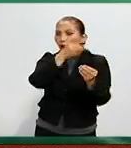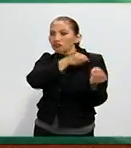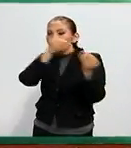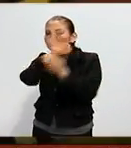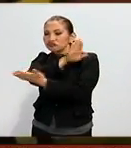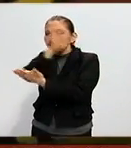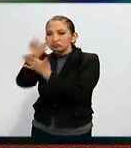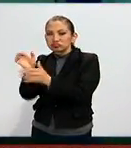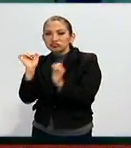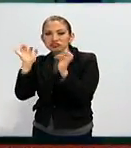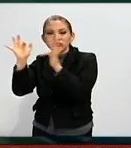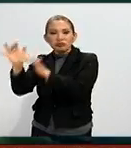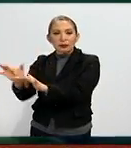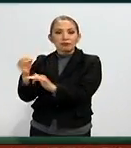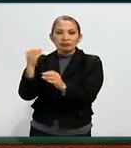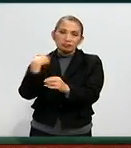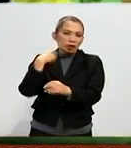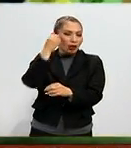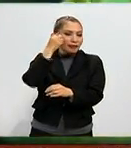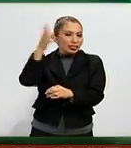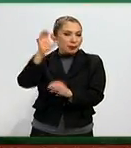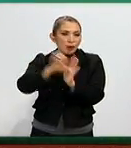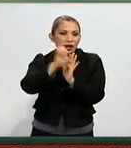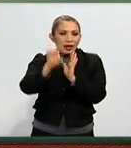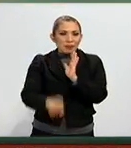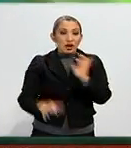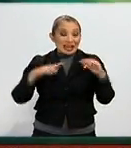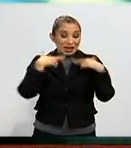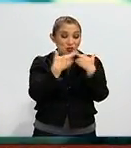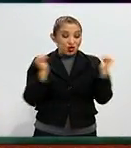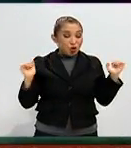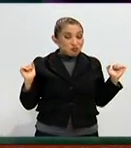No podemos olvidarnos que tanto las cumbres